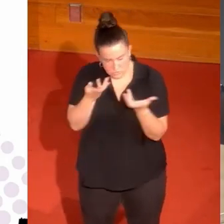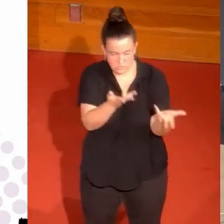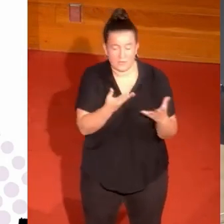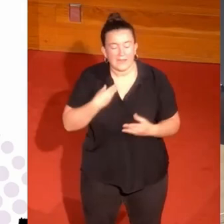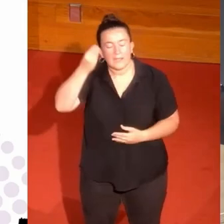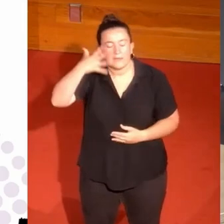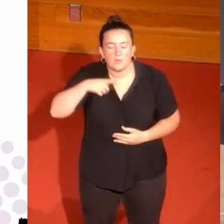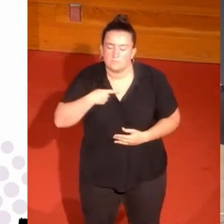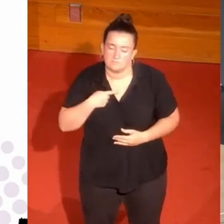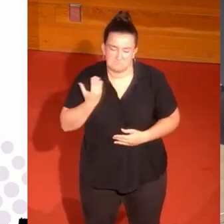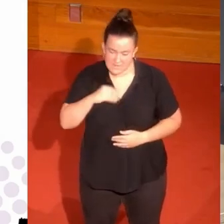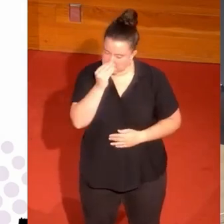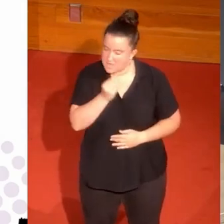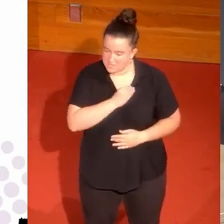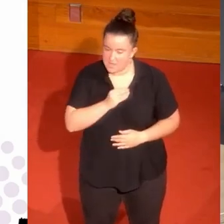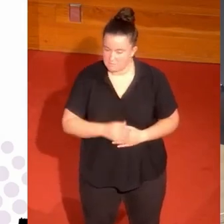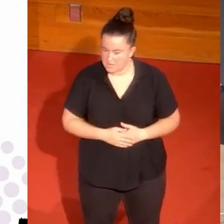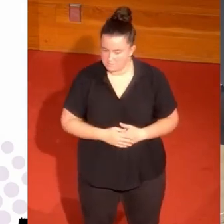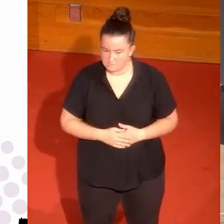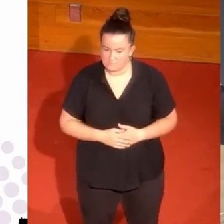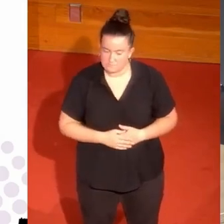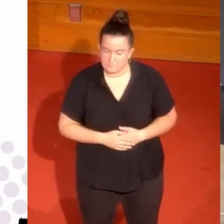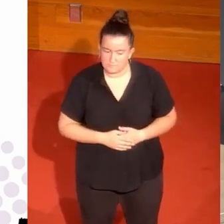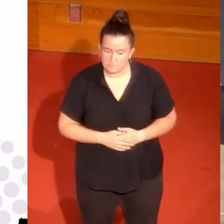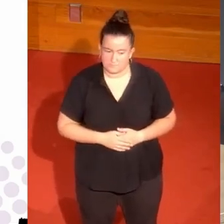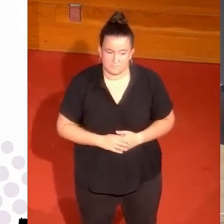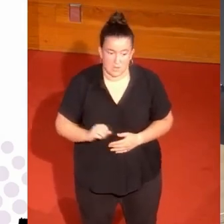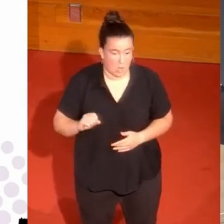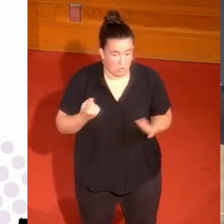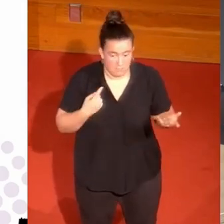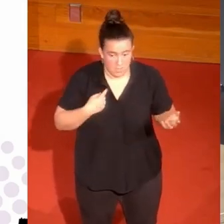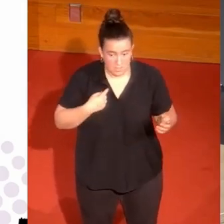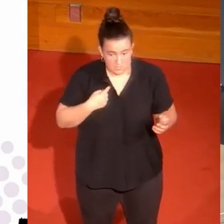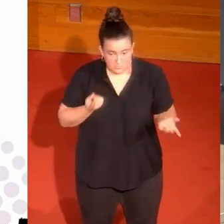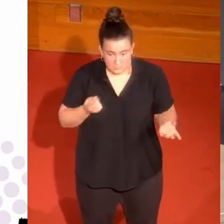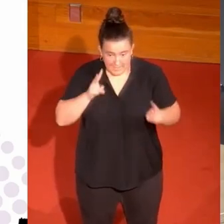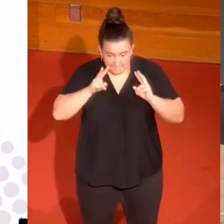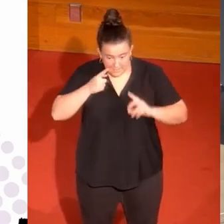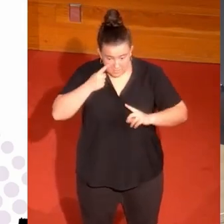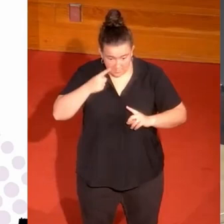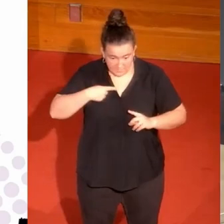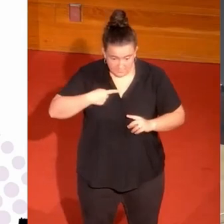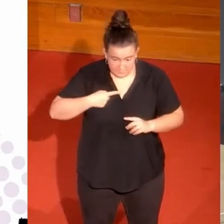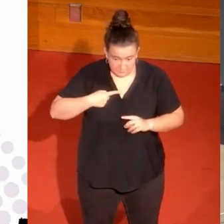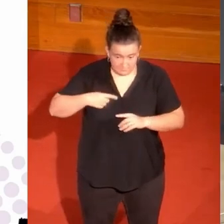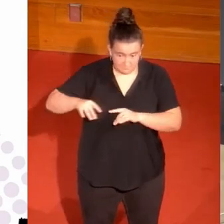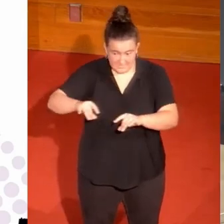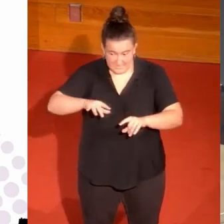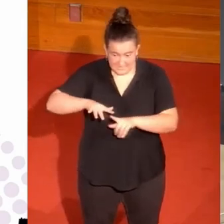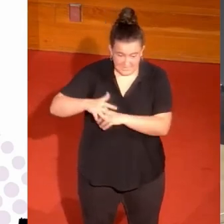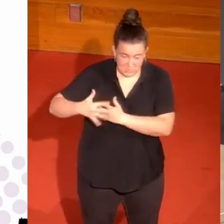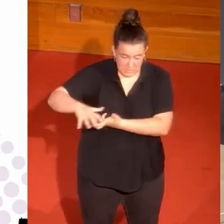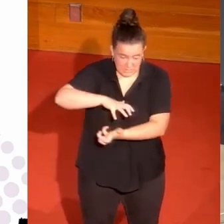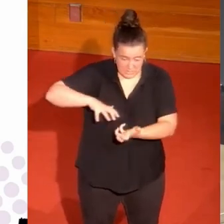ponérsela de fondo y e sobre todo viendo ahora cómo está la región convulsa yo creo que no